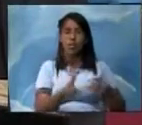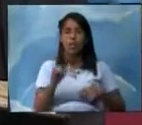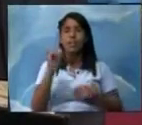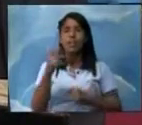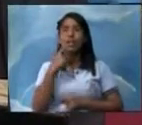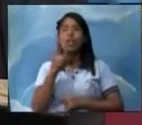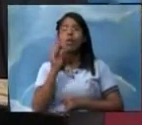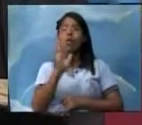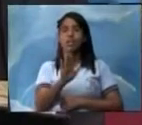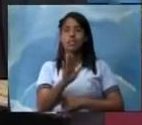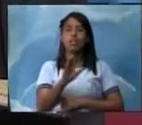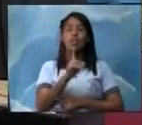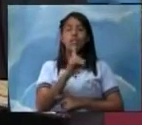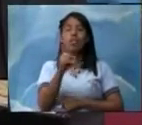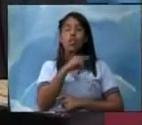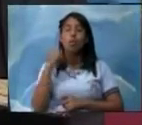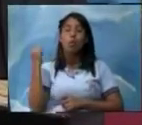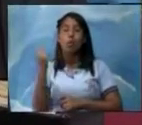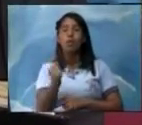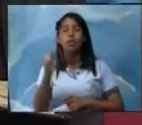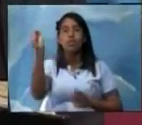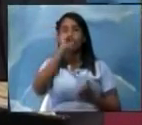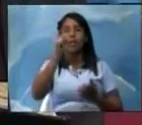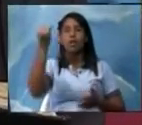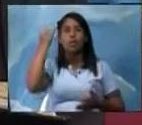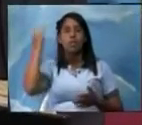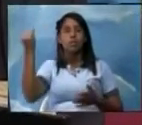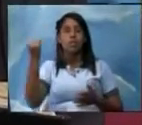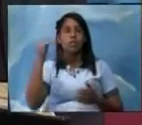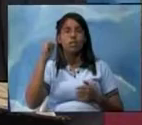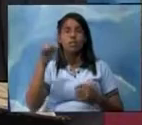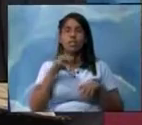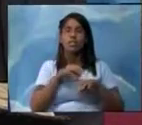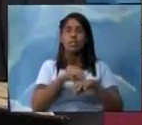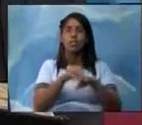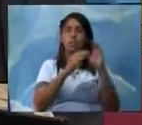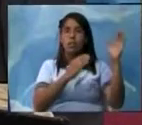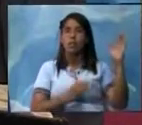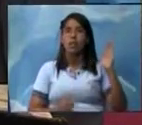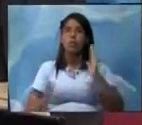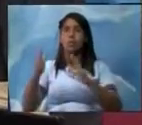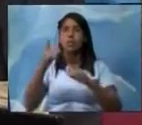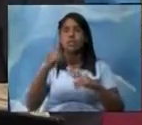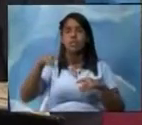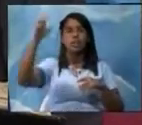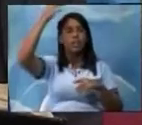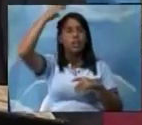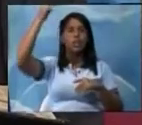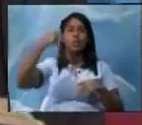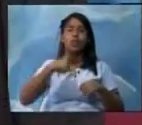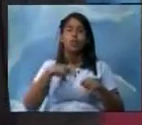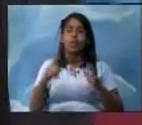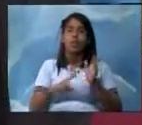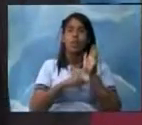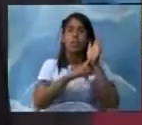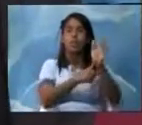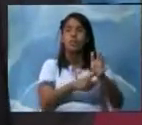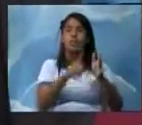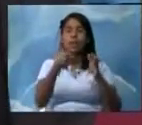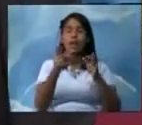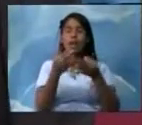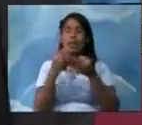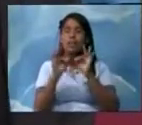y le dijo así no mates a los sabios de Babilonia Llévame a la presencia del rey y yo le mostraré